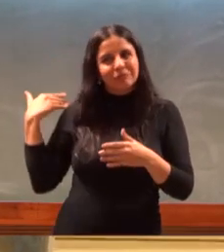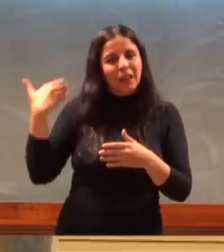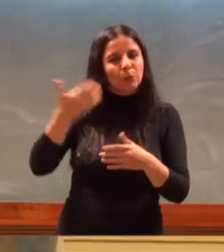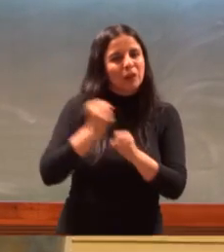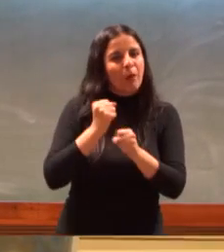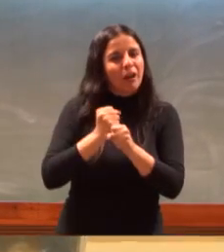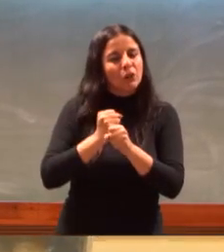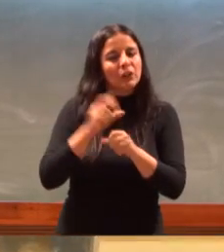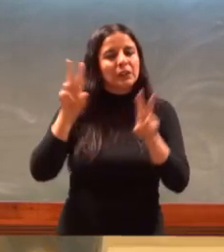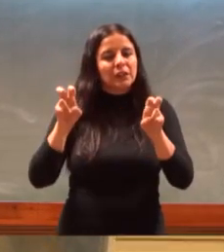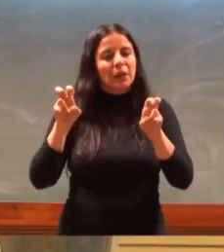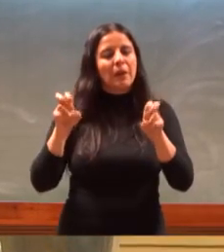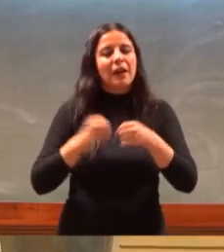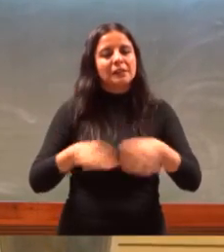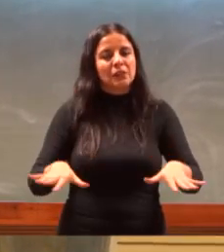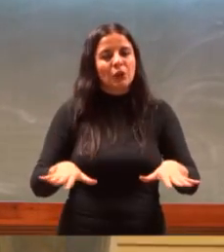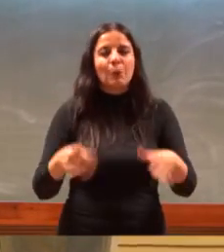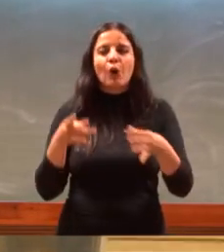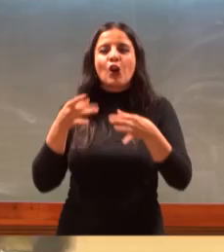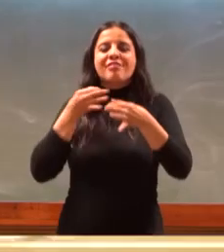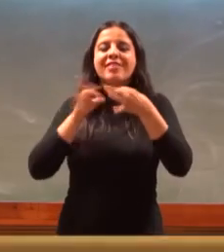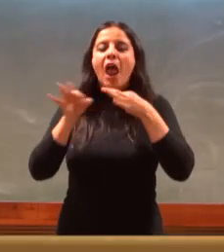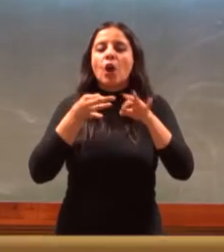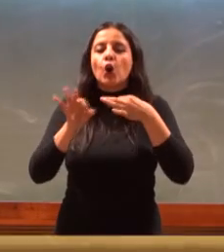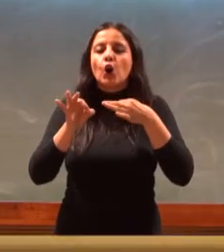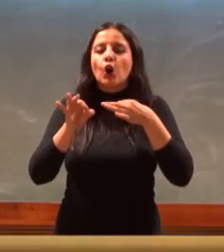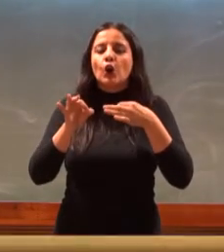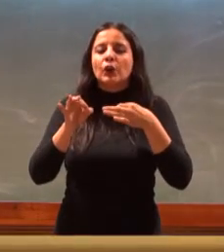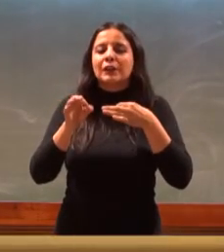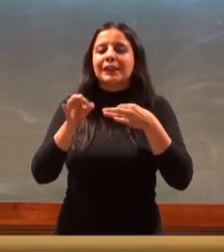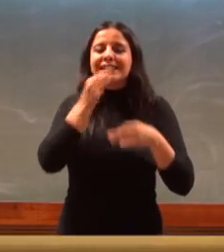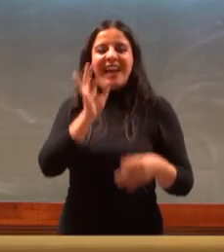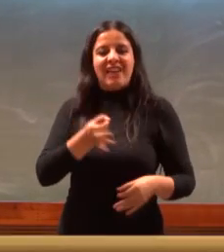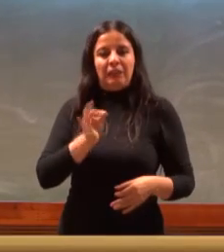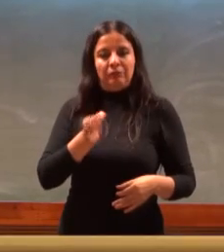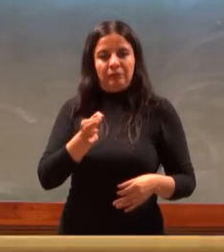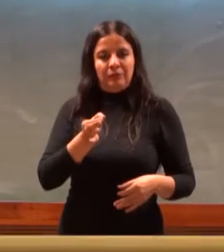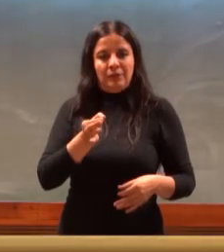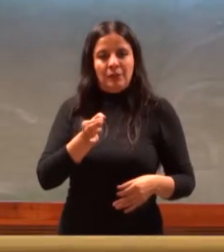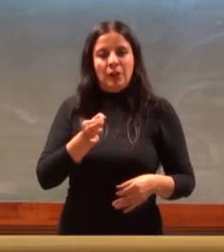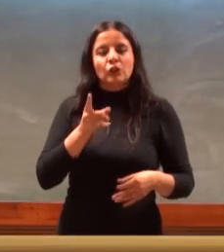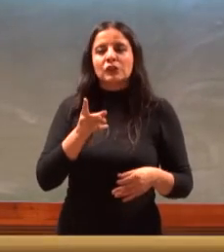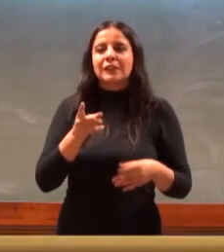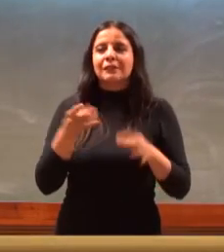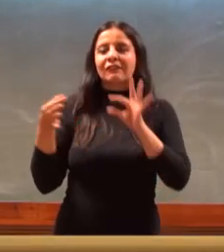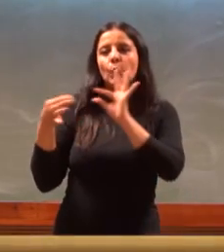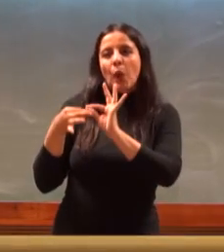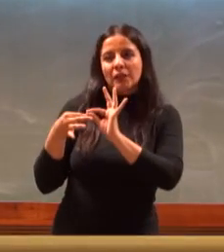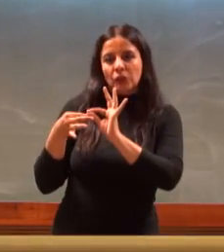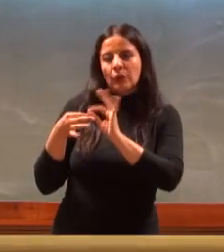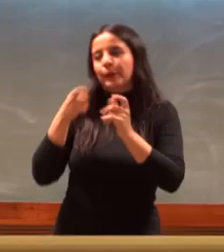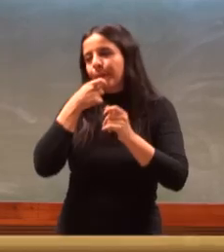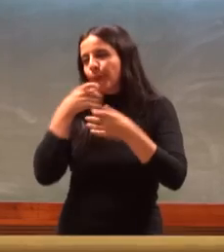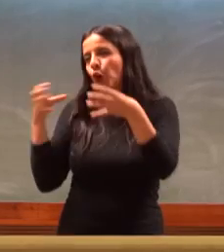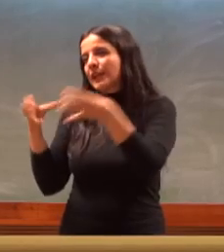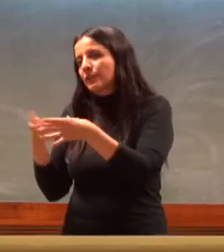idea de de la extensión como diálogo de saber es la idea de la extensión como una vinculación con distintos espacios organizaciones